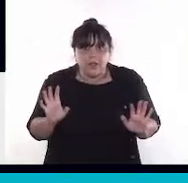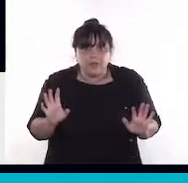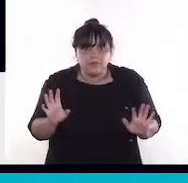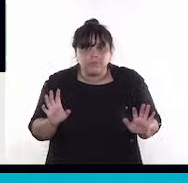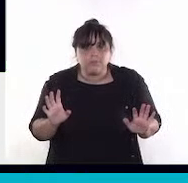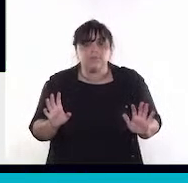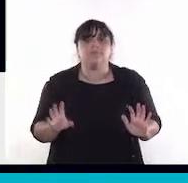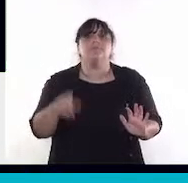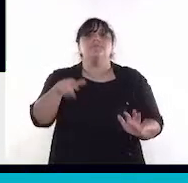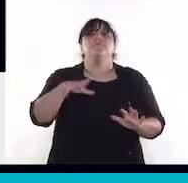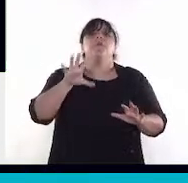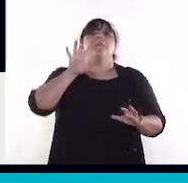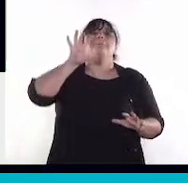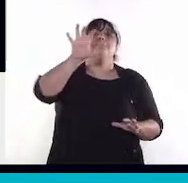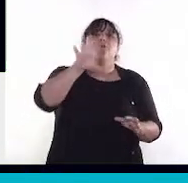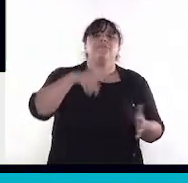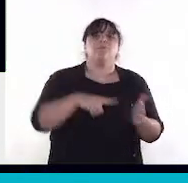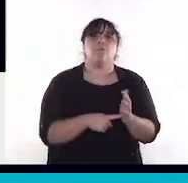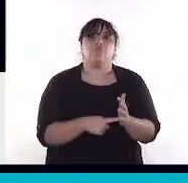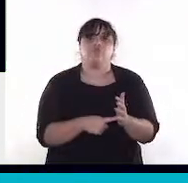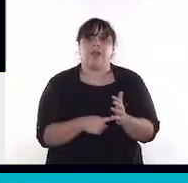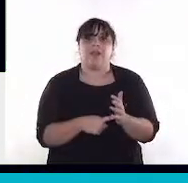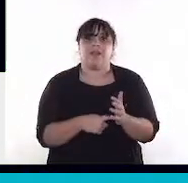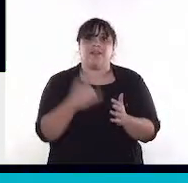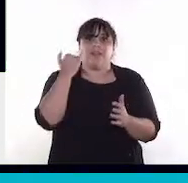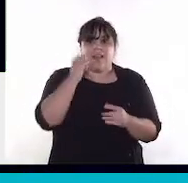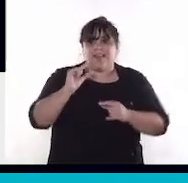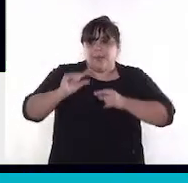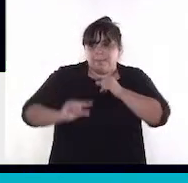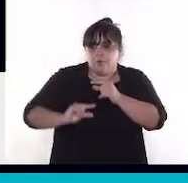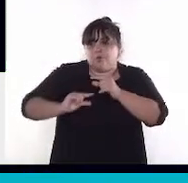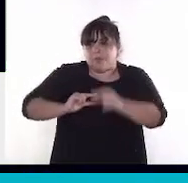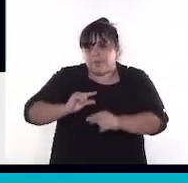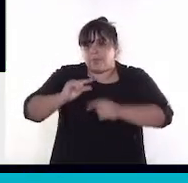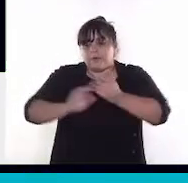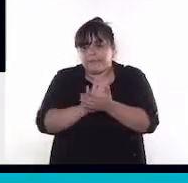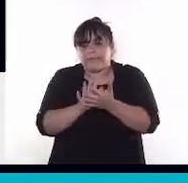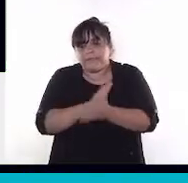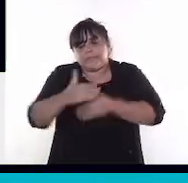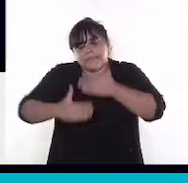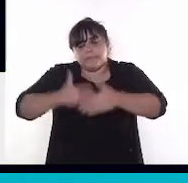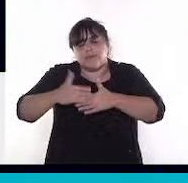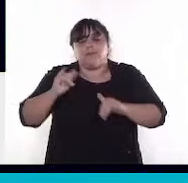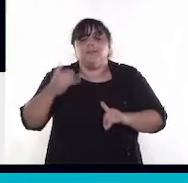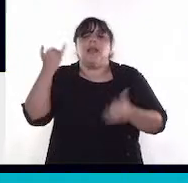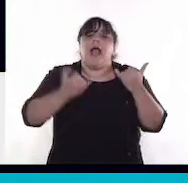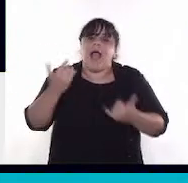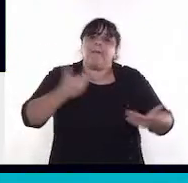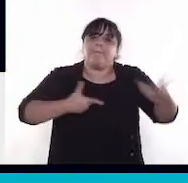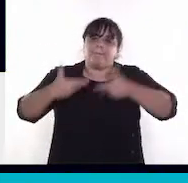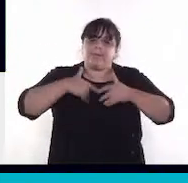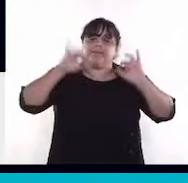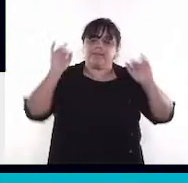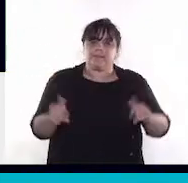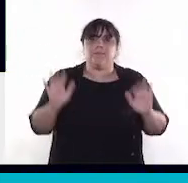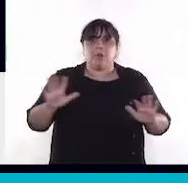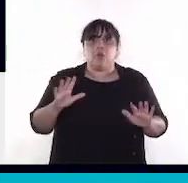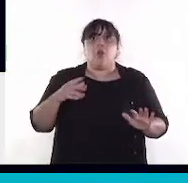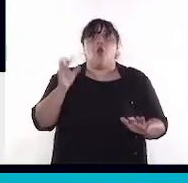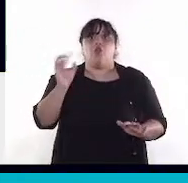Una provincia que se viene recuperando y por supuesto con muchas demandas todavía, achicando su deuda en